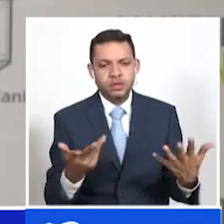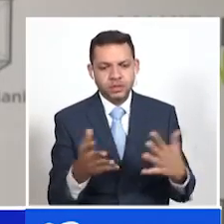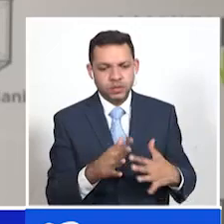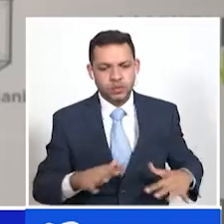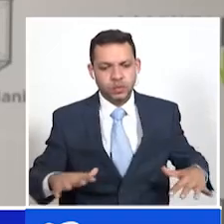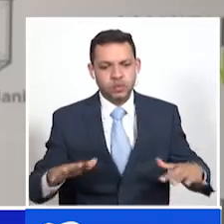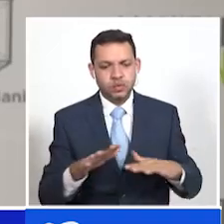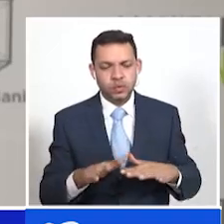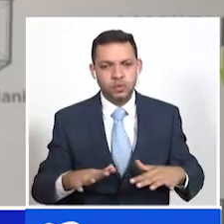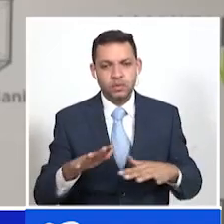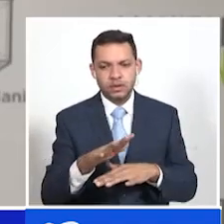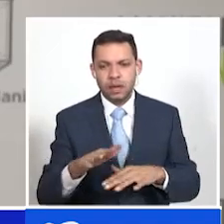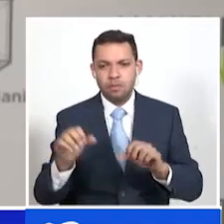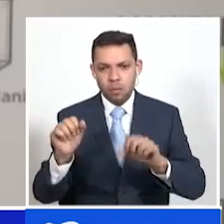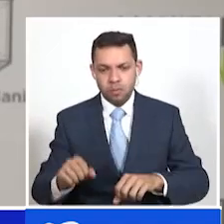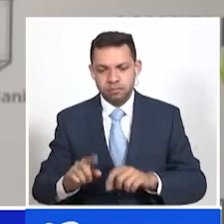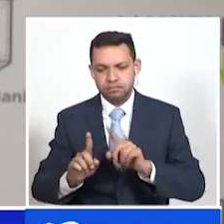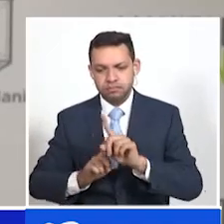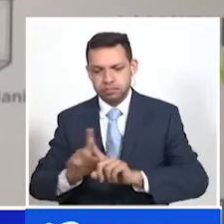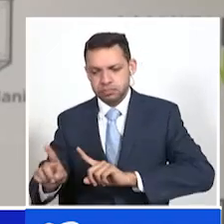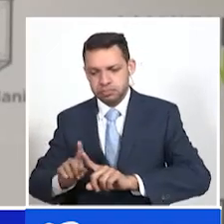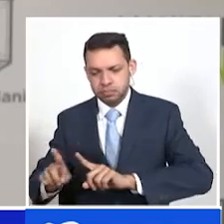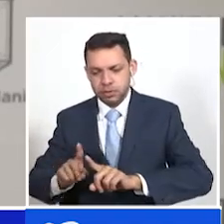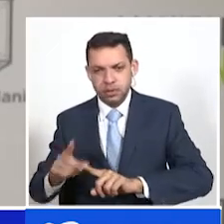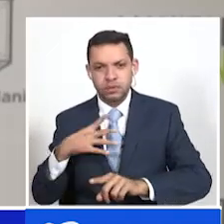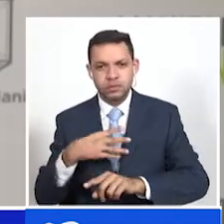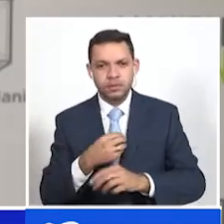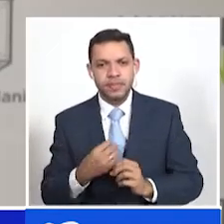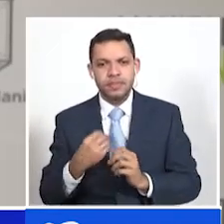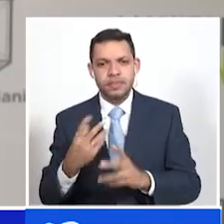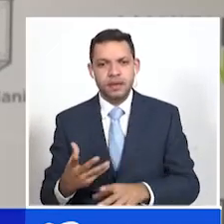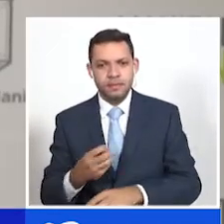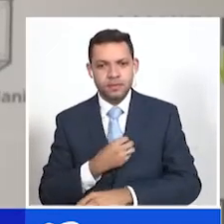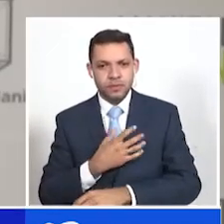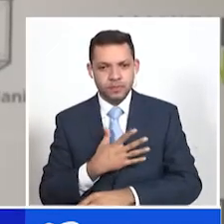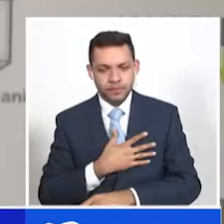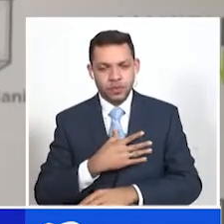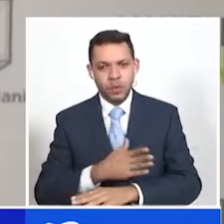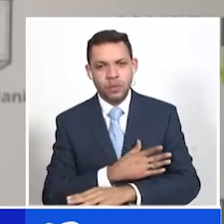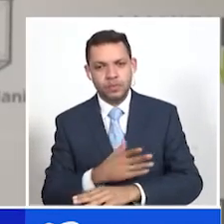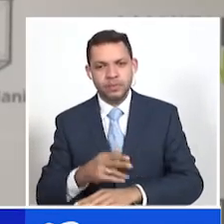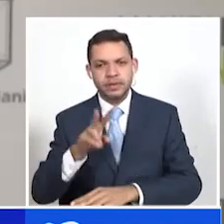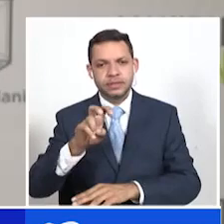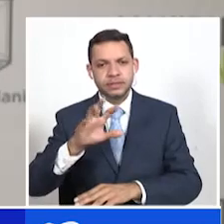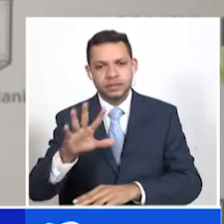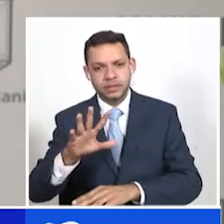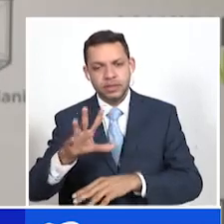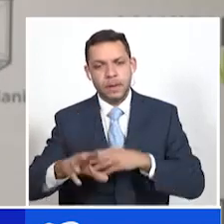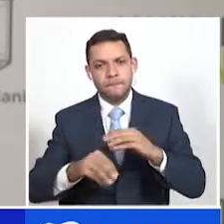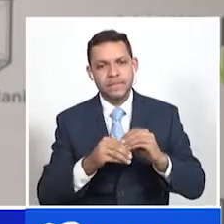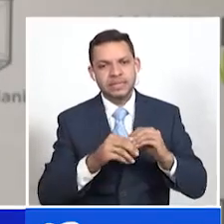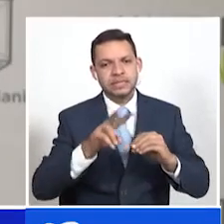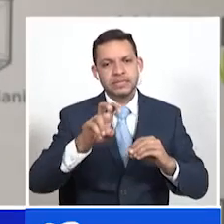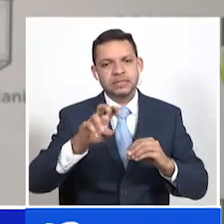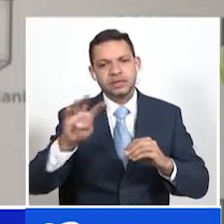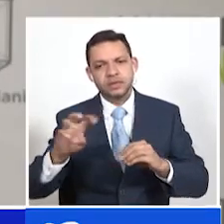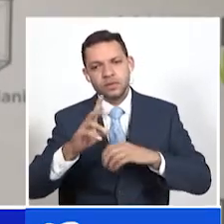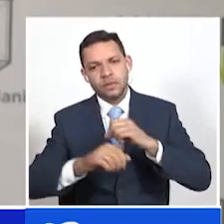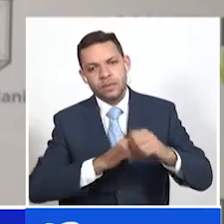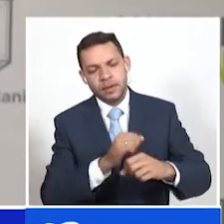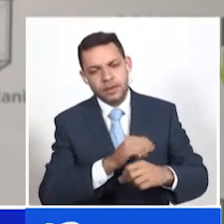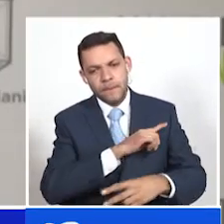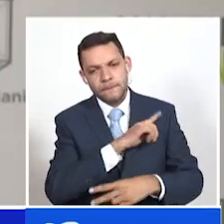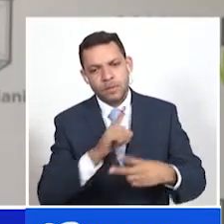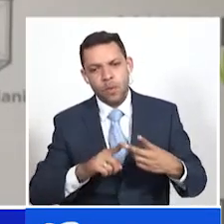EPS vacunadoras, tendremos la oportunidad no solamente de vacunar al rango de 75 a 79 años, sino igualmente